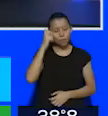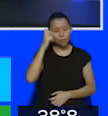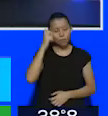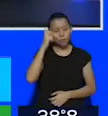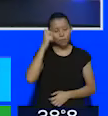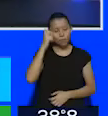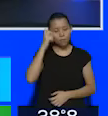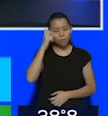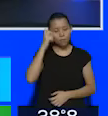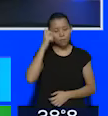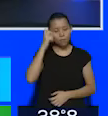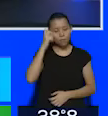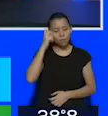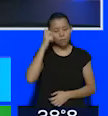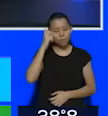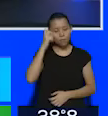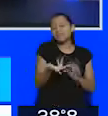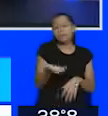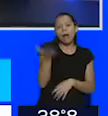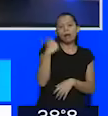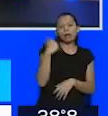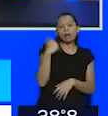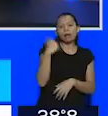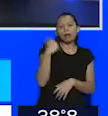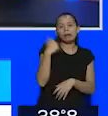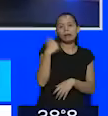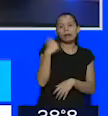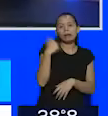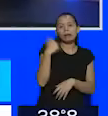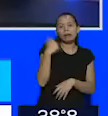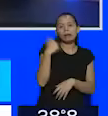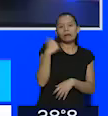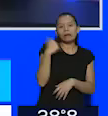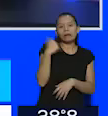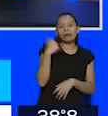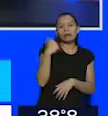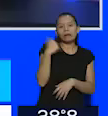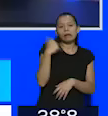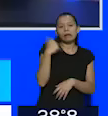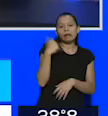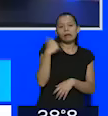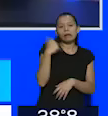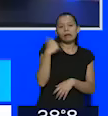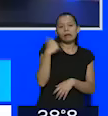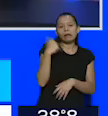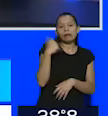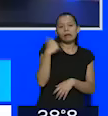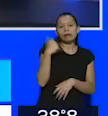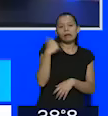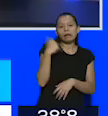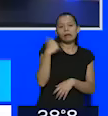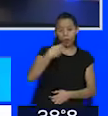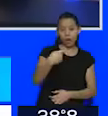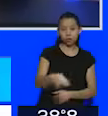Federal son básicamente lo que tiene que ver con la suspensión de la movilidad jubilatoria la ley actual de movilidad